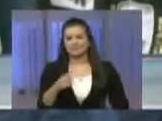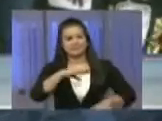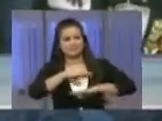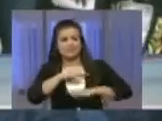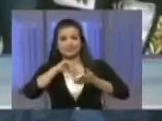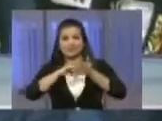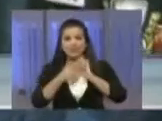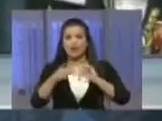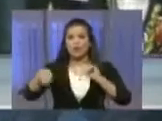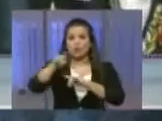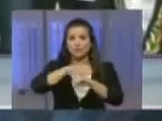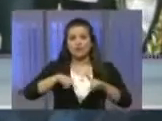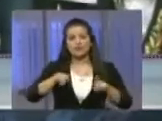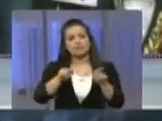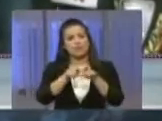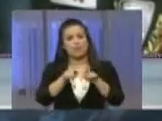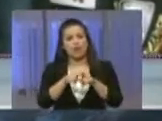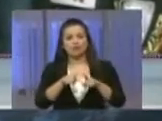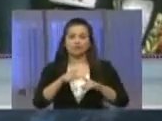convierte en un